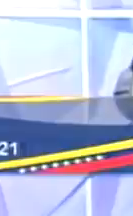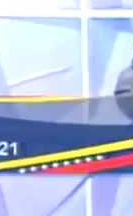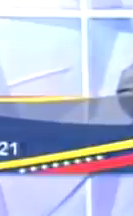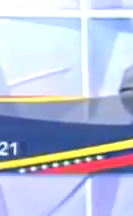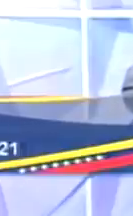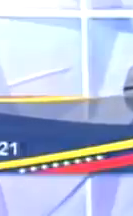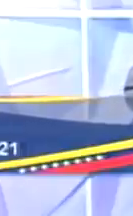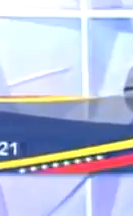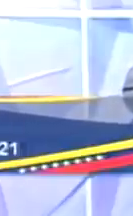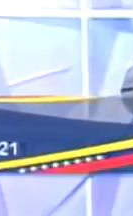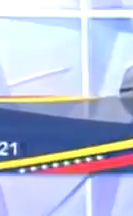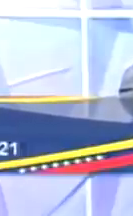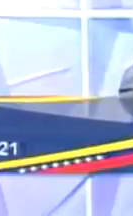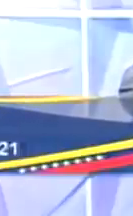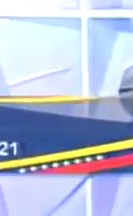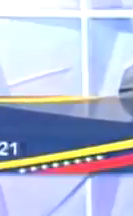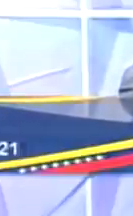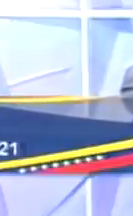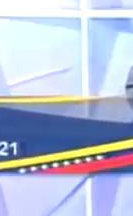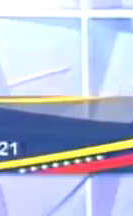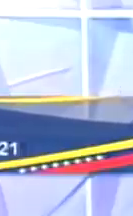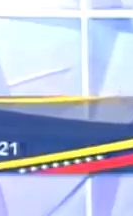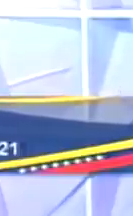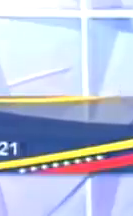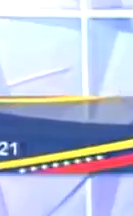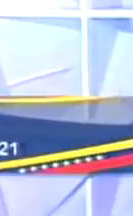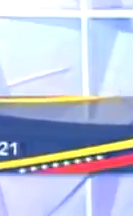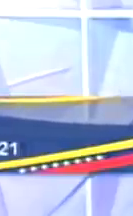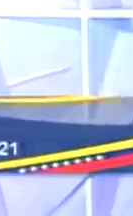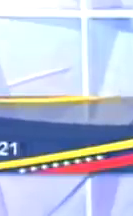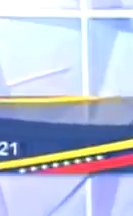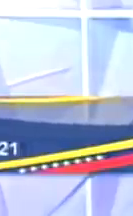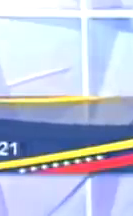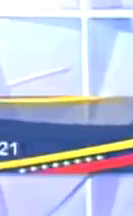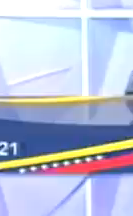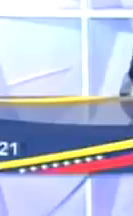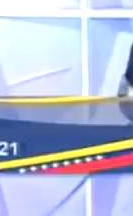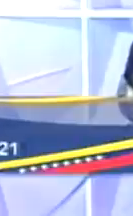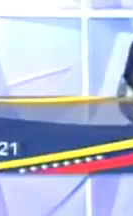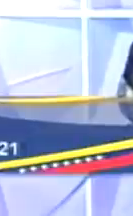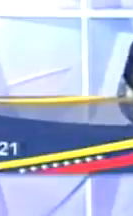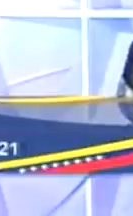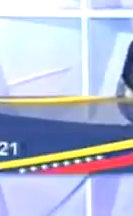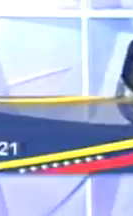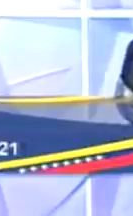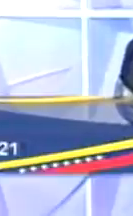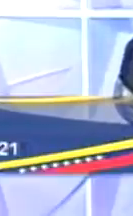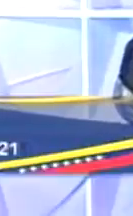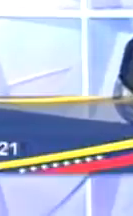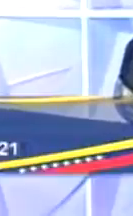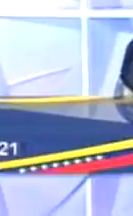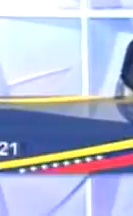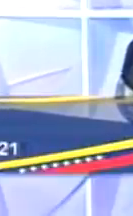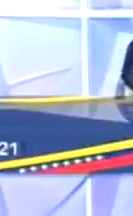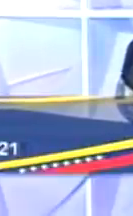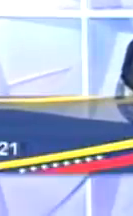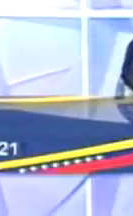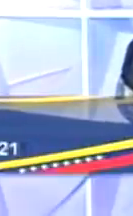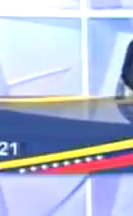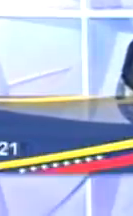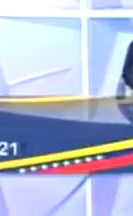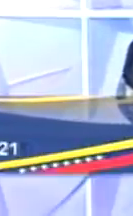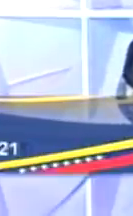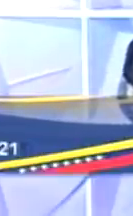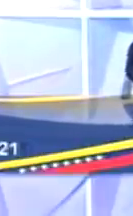constante, sino también como una motivación para seguir trabajando, para contribuir desde la